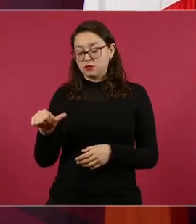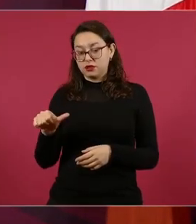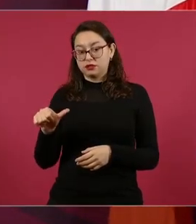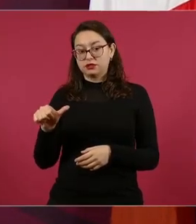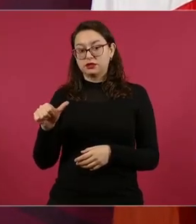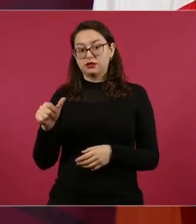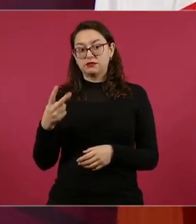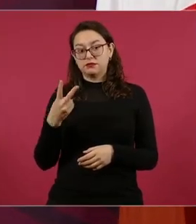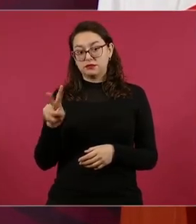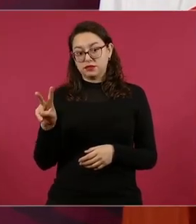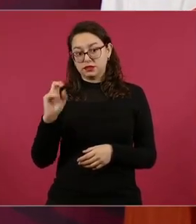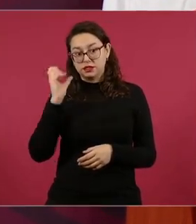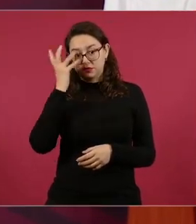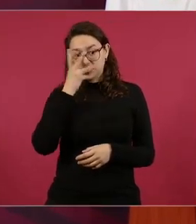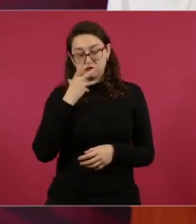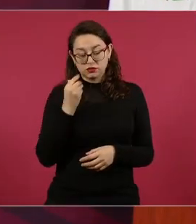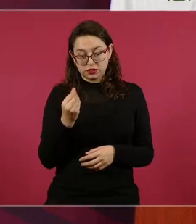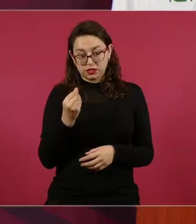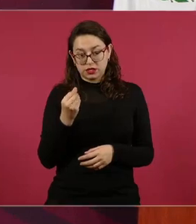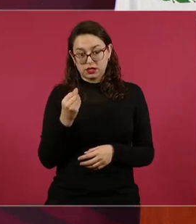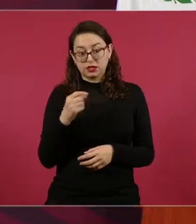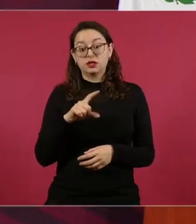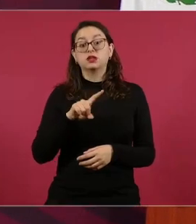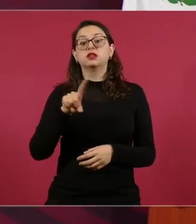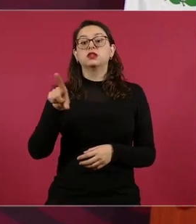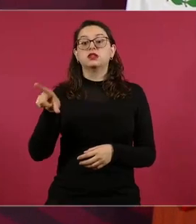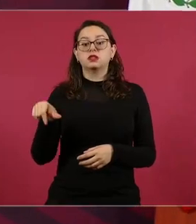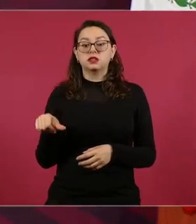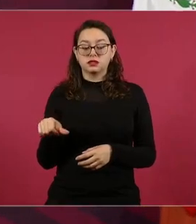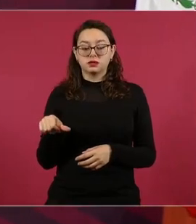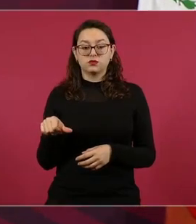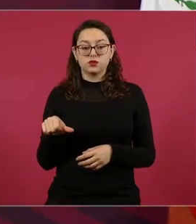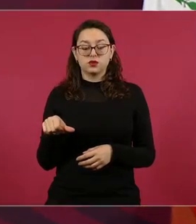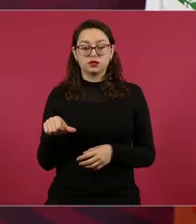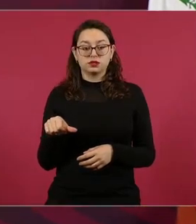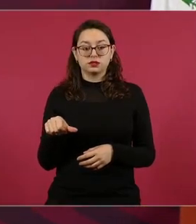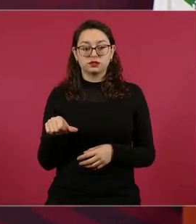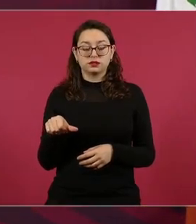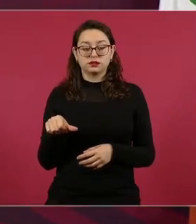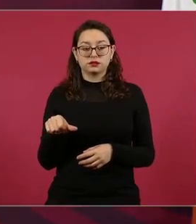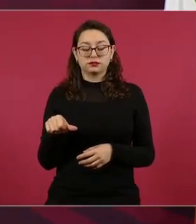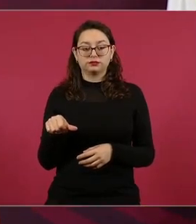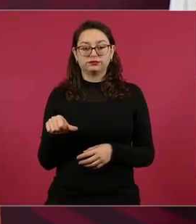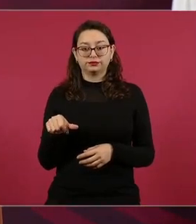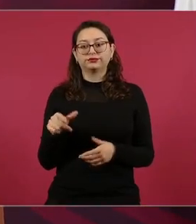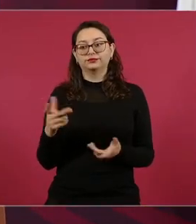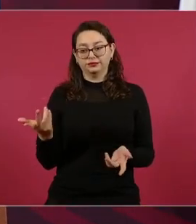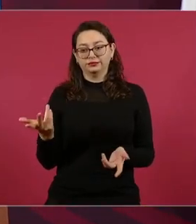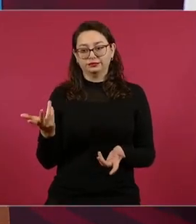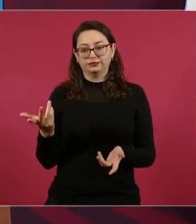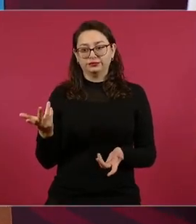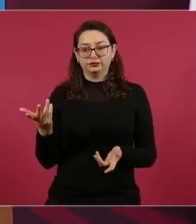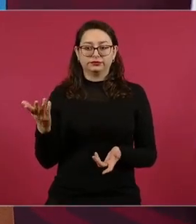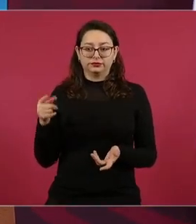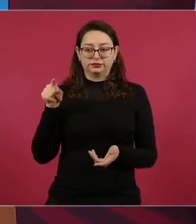pues al día siguiente de estos hechos delictivos estuve